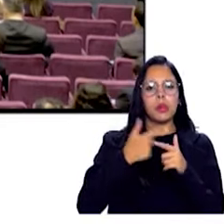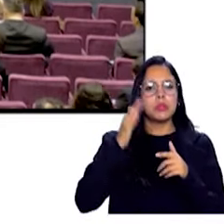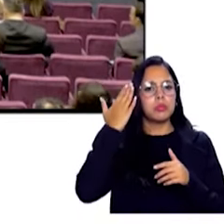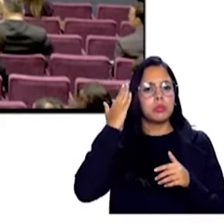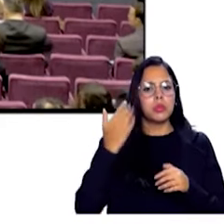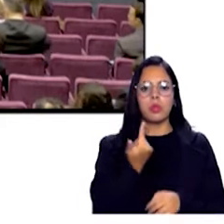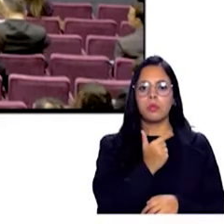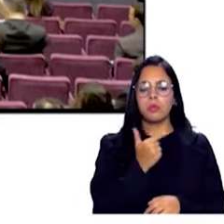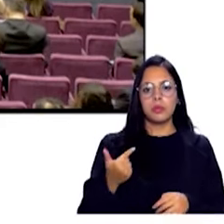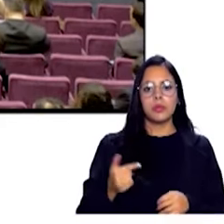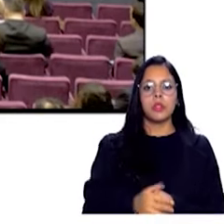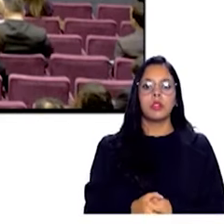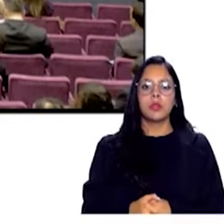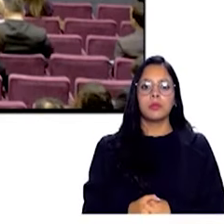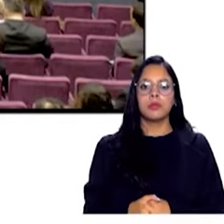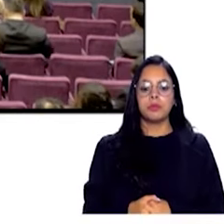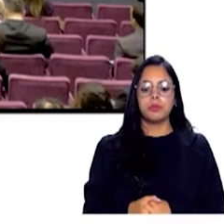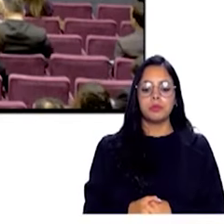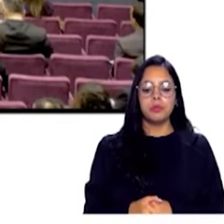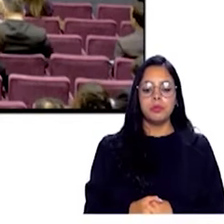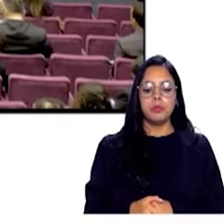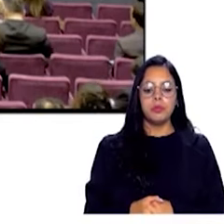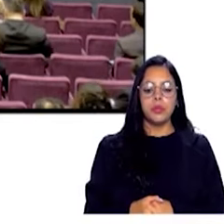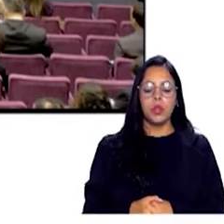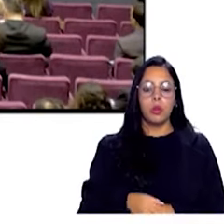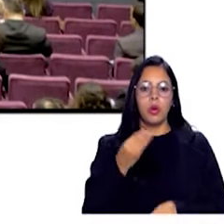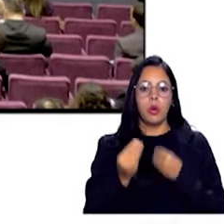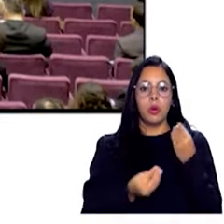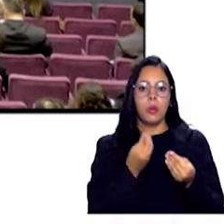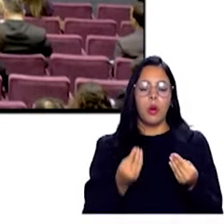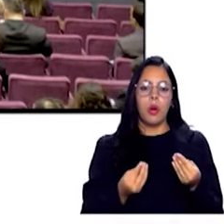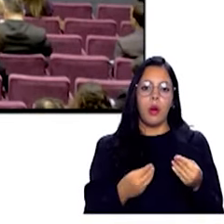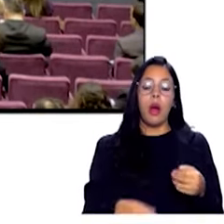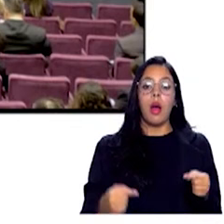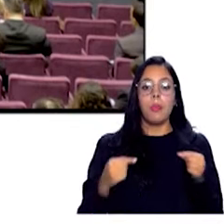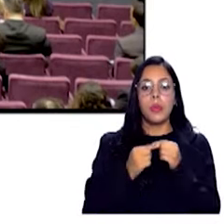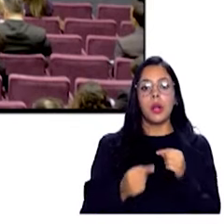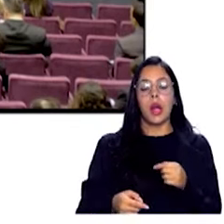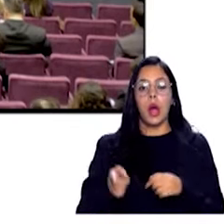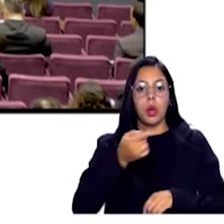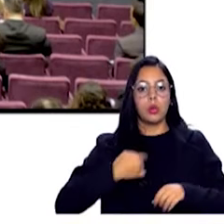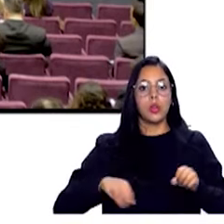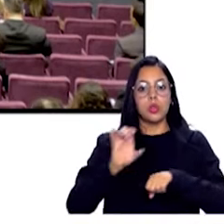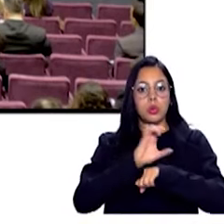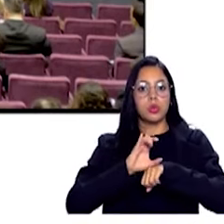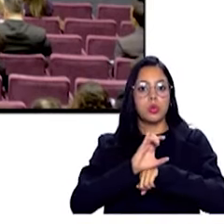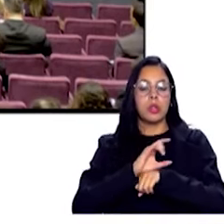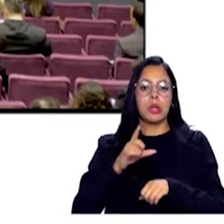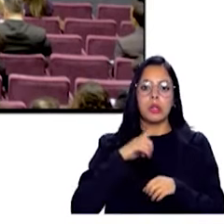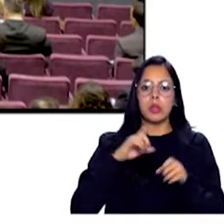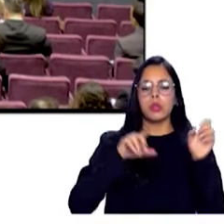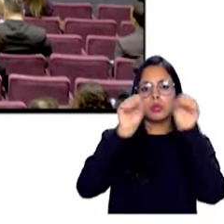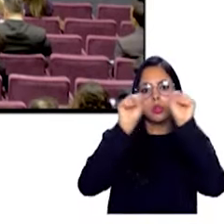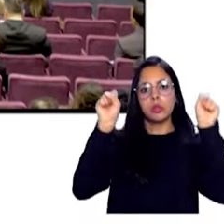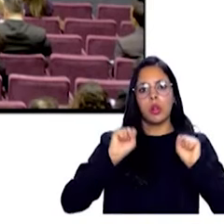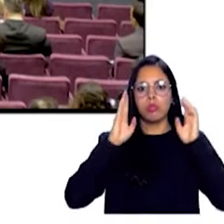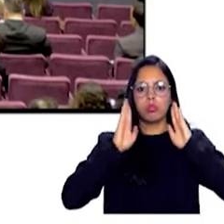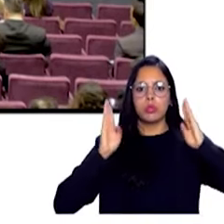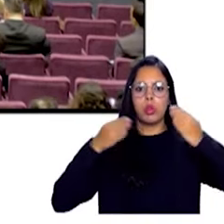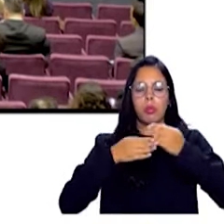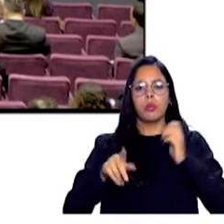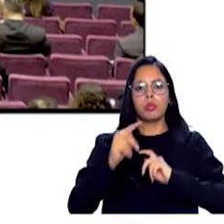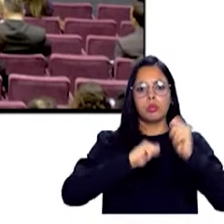constitución constitu cerrada y establece un sistema concentrado de control constitucional de manera Que el juez está